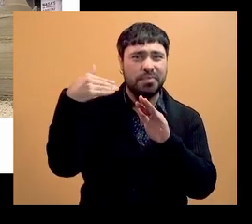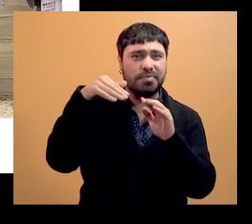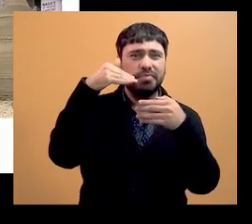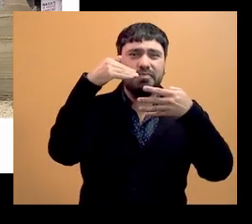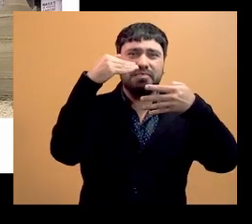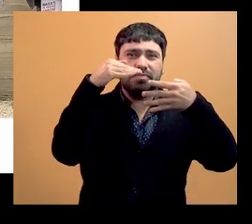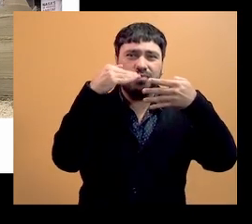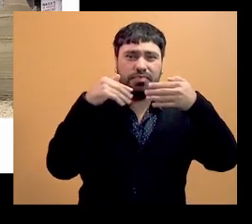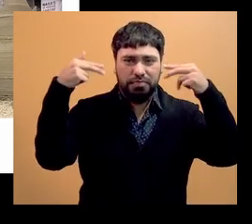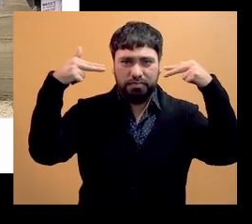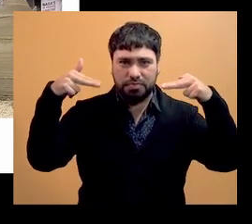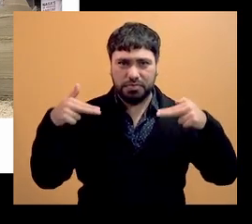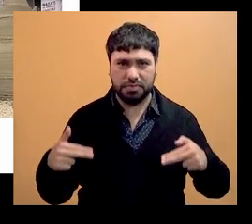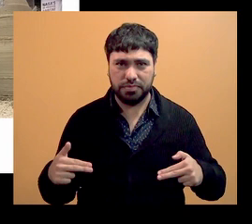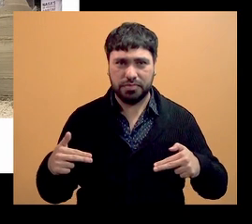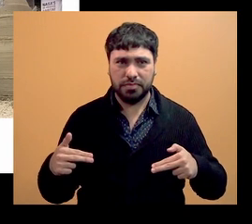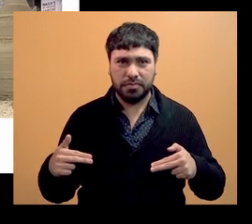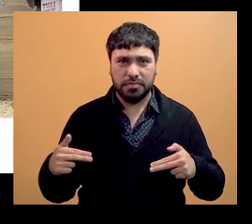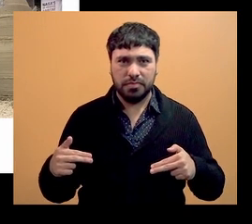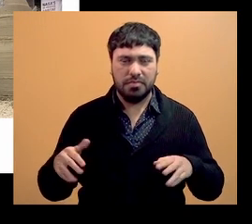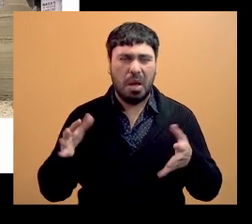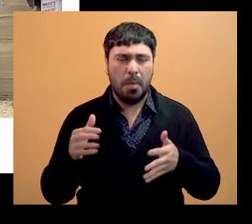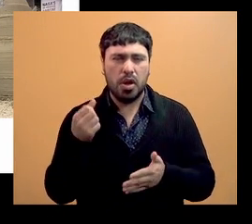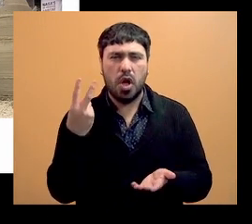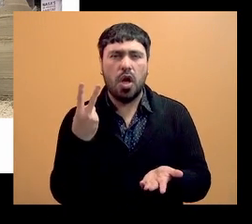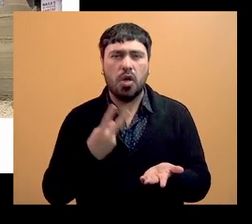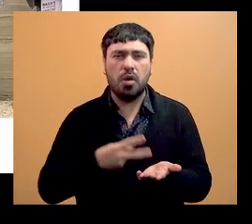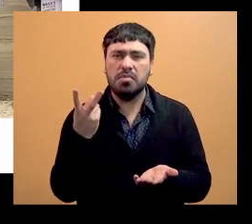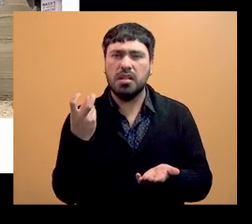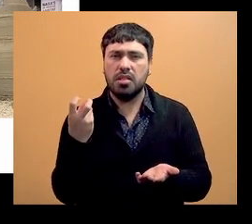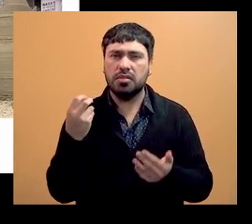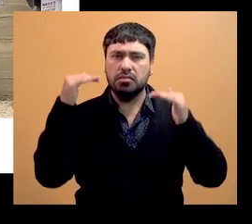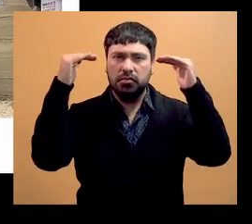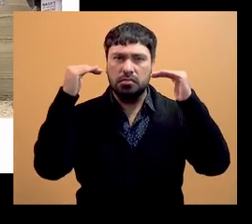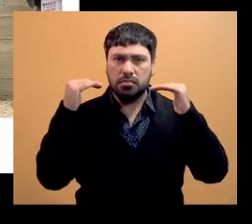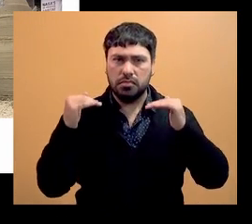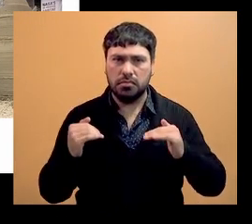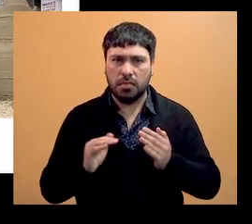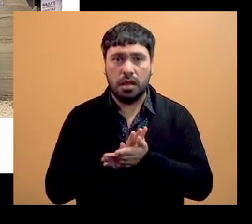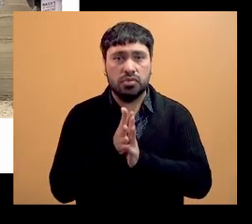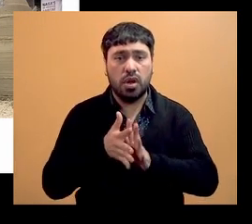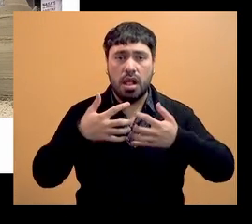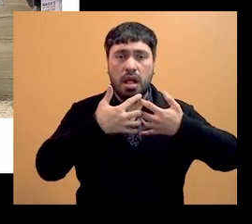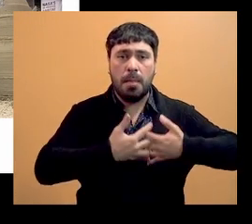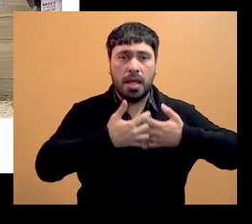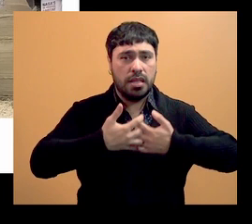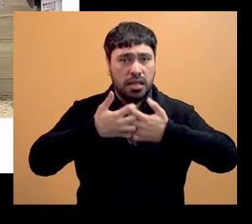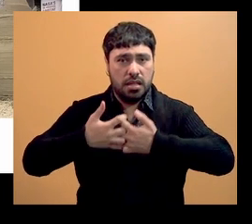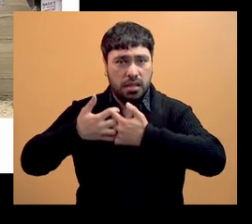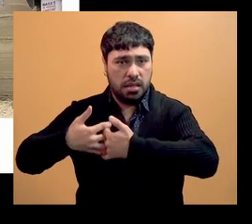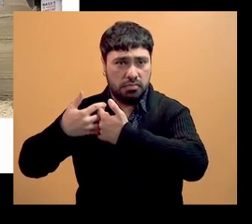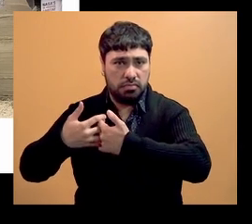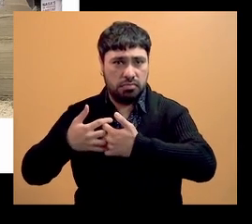hasta el 2014, que fueron todas las pruebas respecto a la construcción de máquinas que pudieran permitir fabricar cosas en el espacio, es decir,